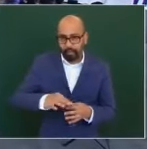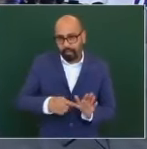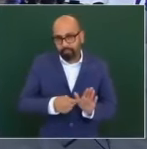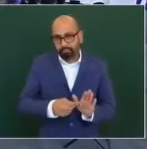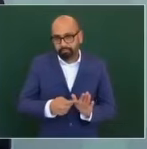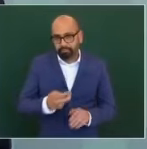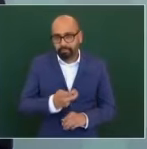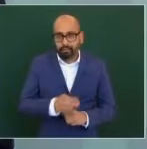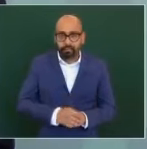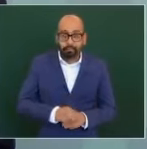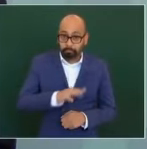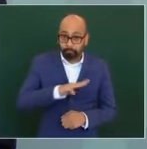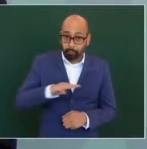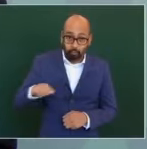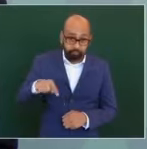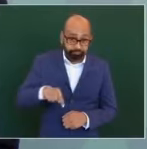Michoacán va a tener